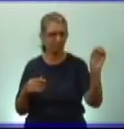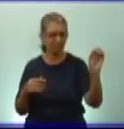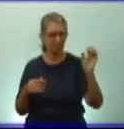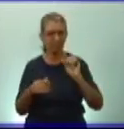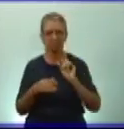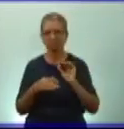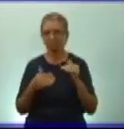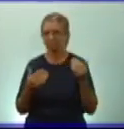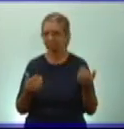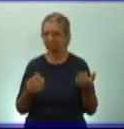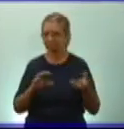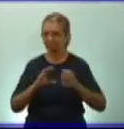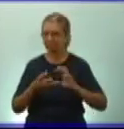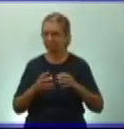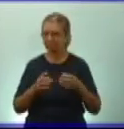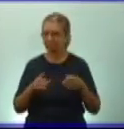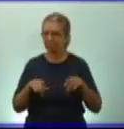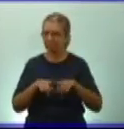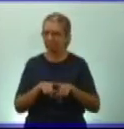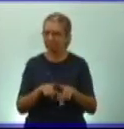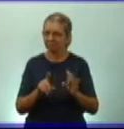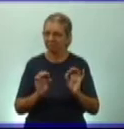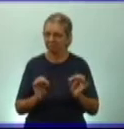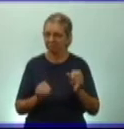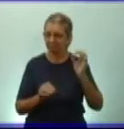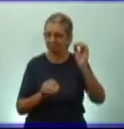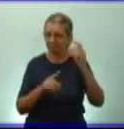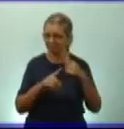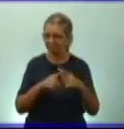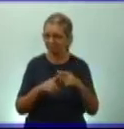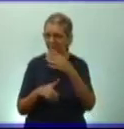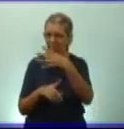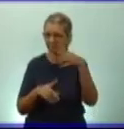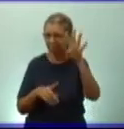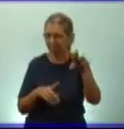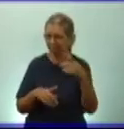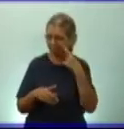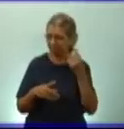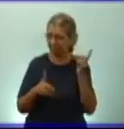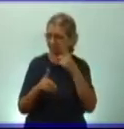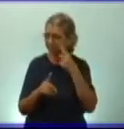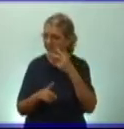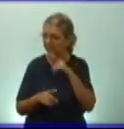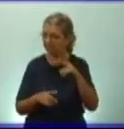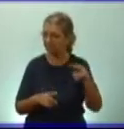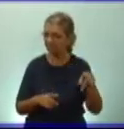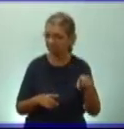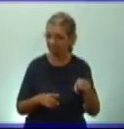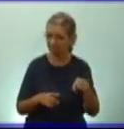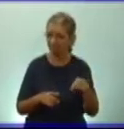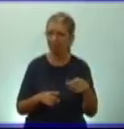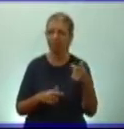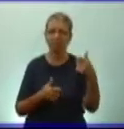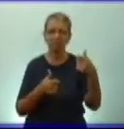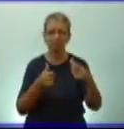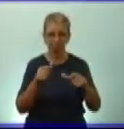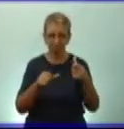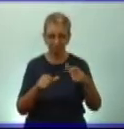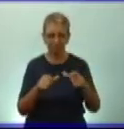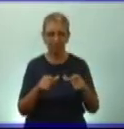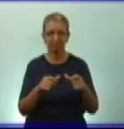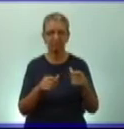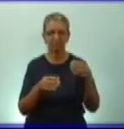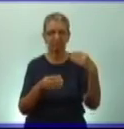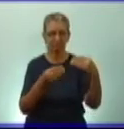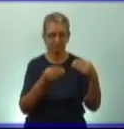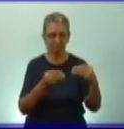El compuesto que acompaña al oxígeno, si tienen la tabla periódica delante, ustedes van a ver que es un elemento químico metálico, ¿verdad? Pero